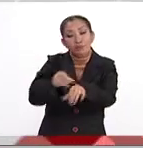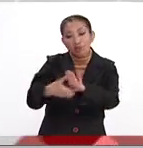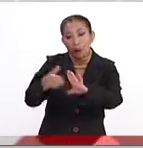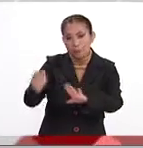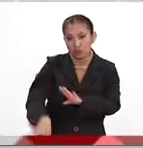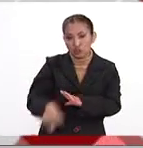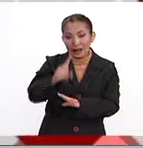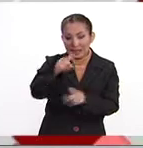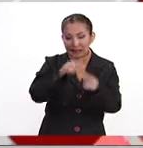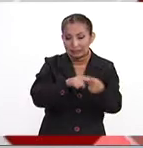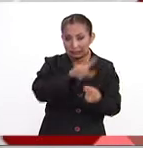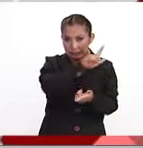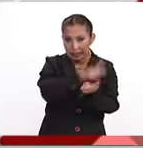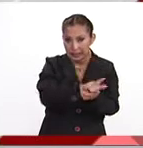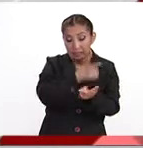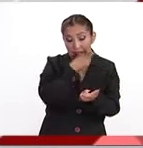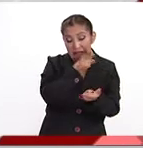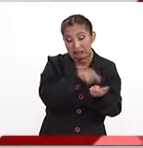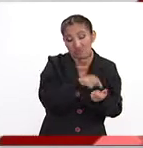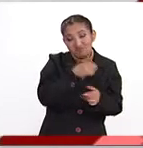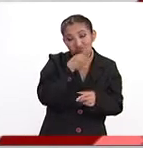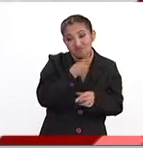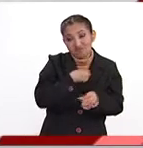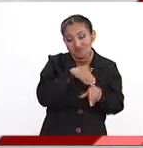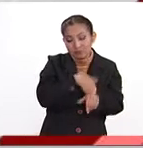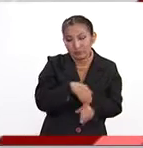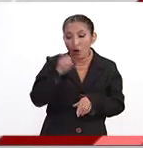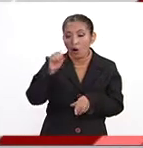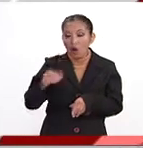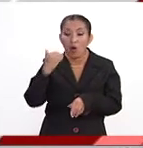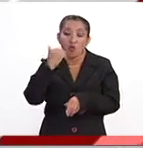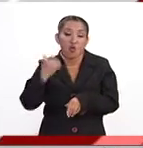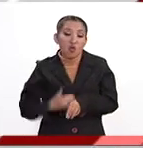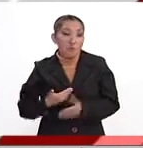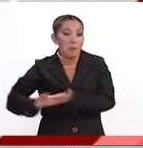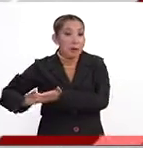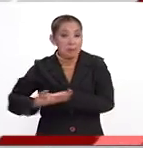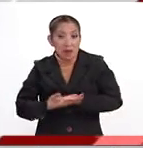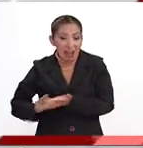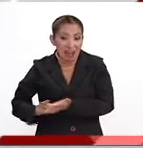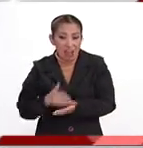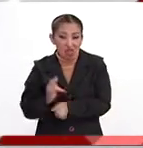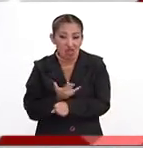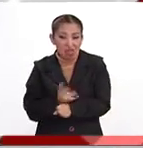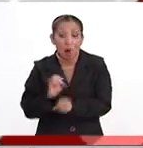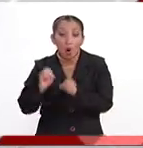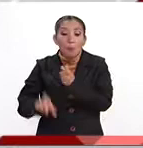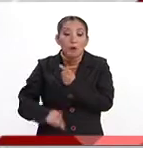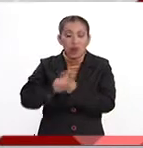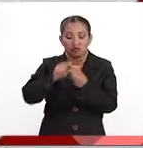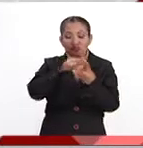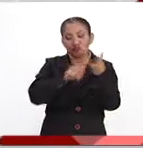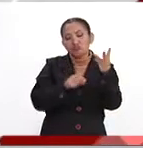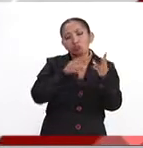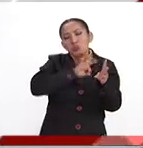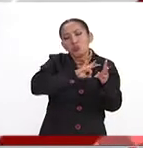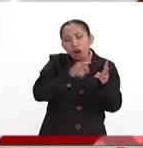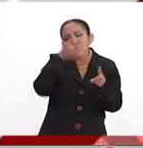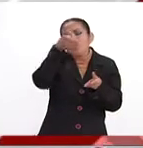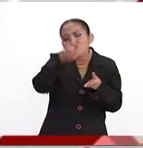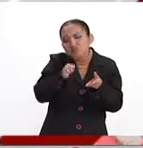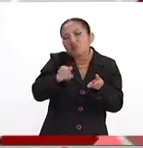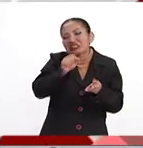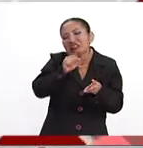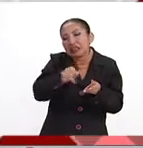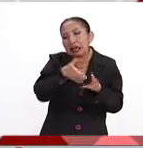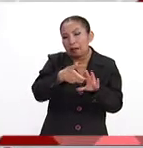la primera, que es la legal, pero también en el caso de malformación del feto o en caso de violación. Me parece que